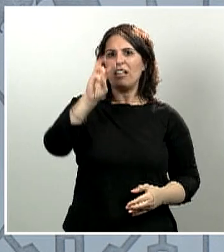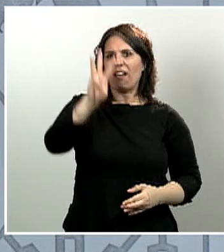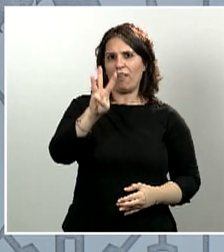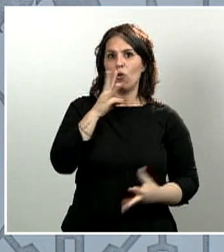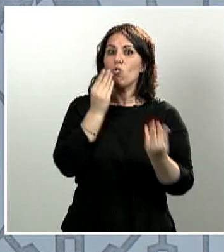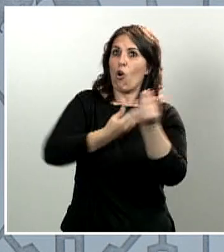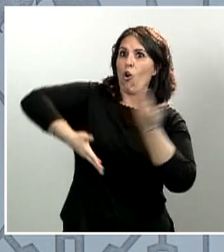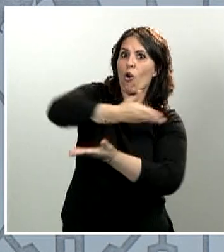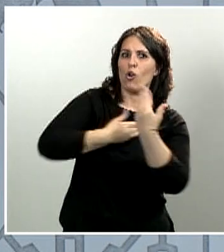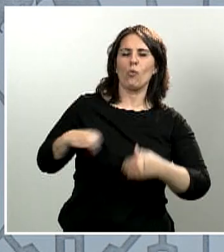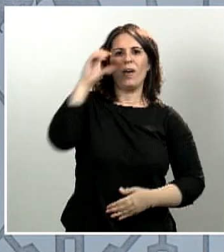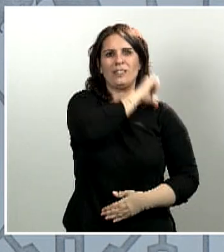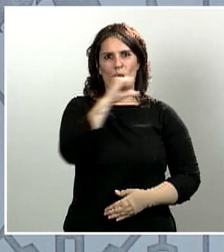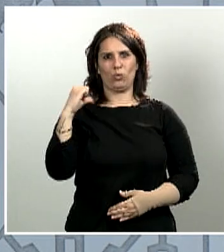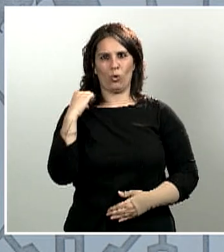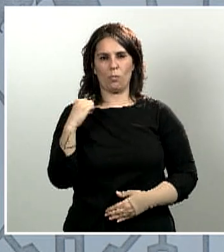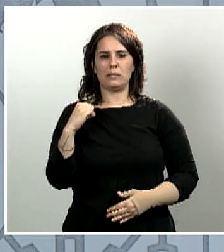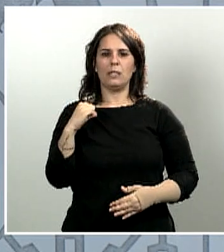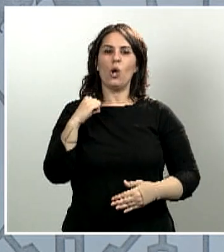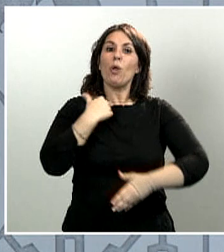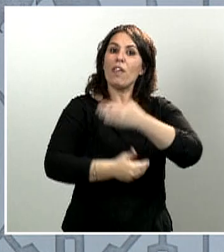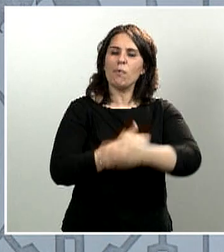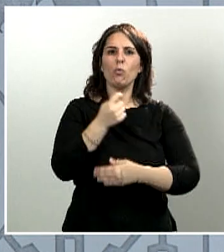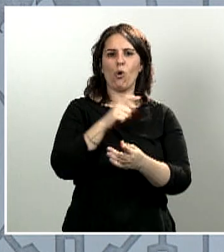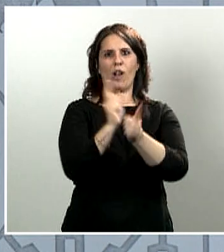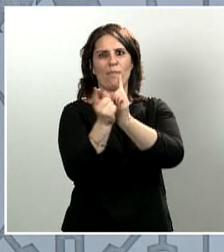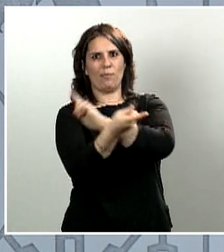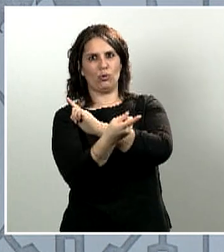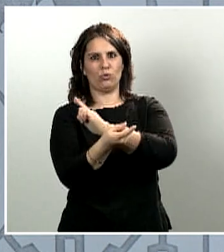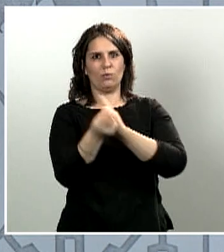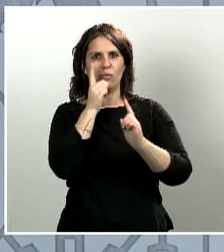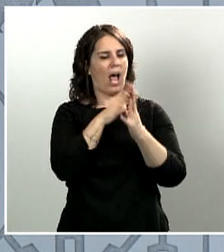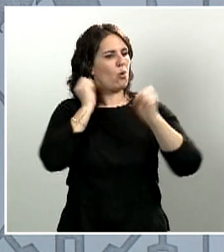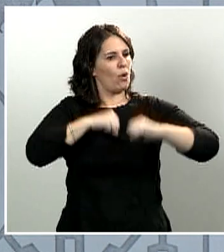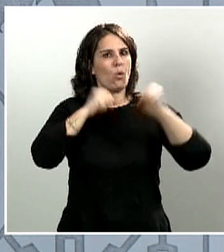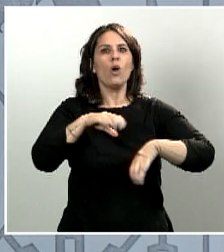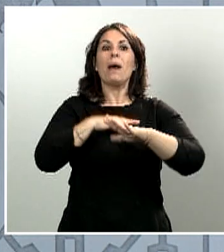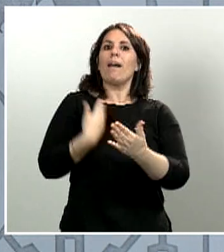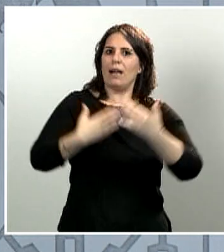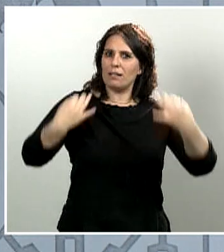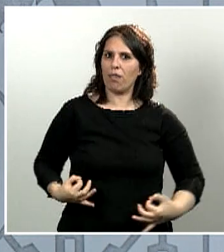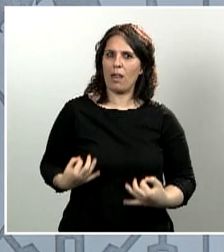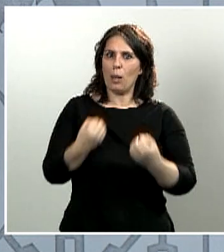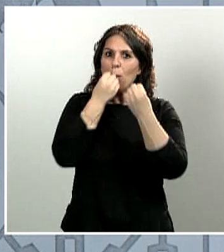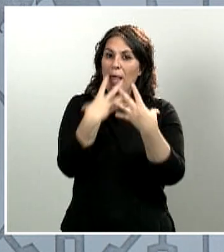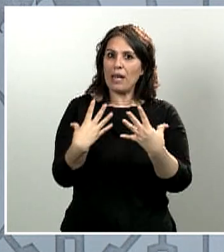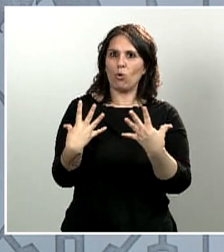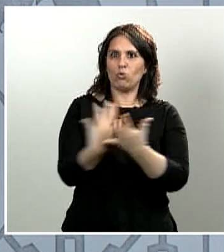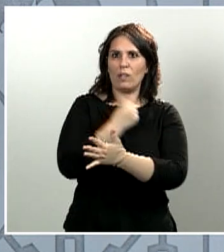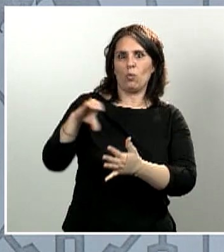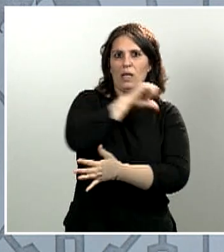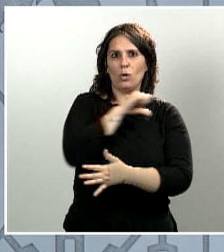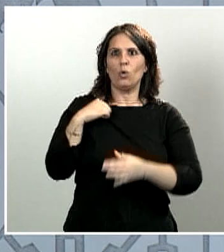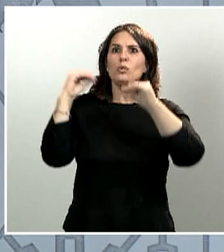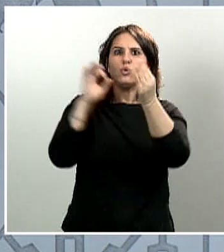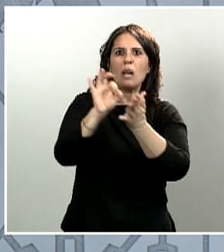en el procedimiento, básicamente para garantizar esa buena coordinación con las comunidades autónomas y sus servicios asistenciales.